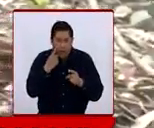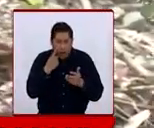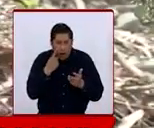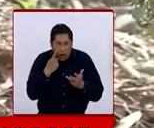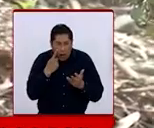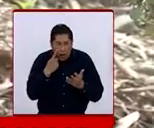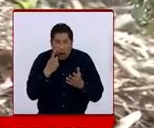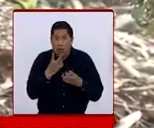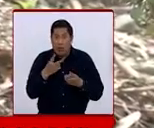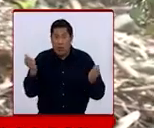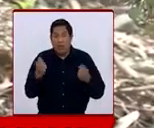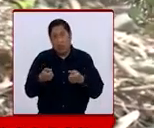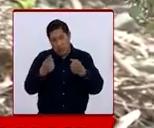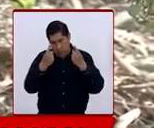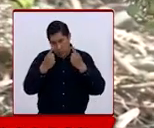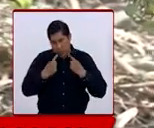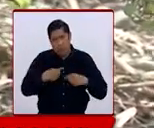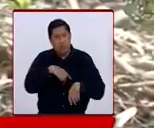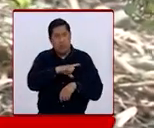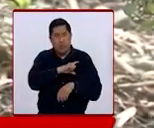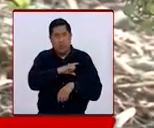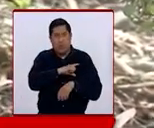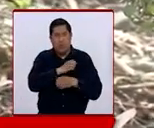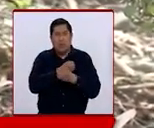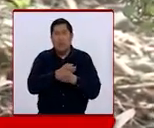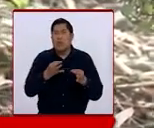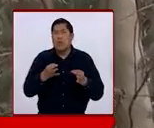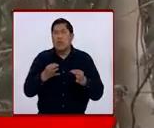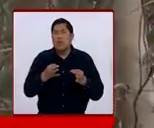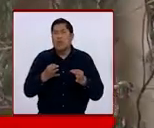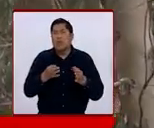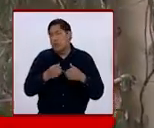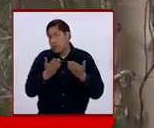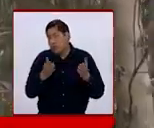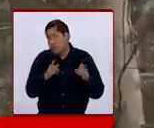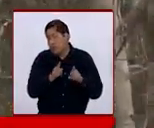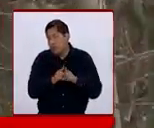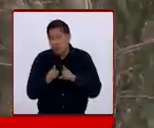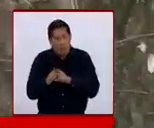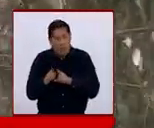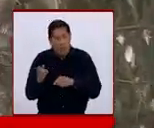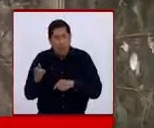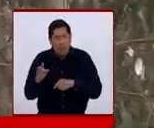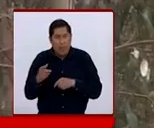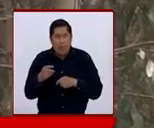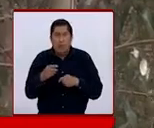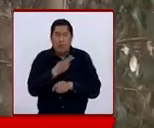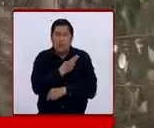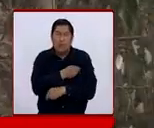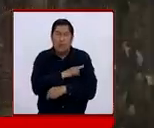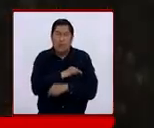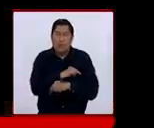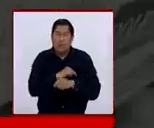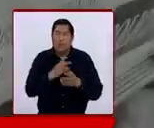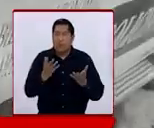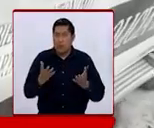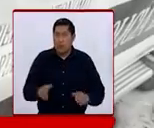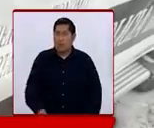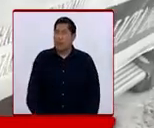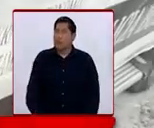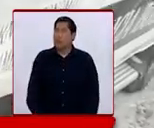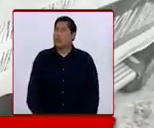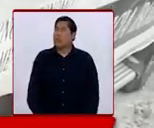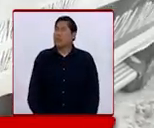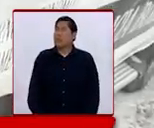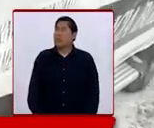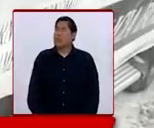desaparecidas, acudir a la FELCB, como también a la morgue, ¿no?, para poder identificar este cuerpo.